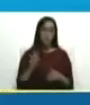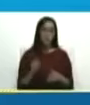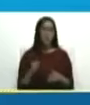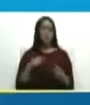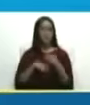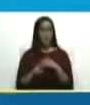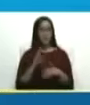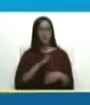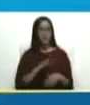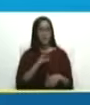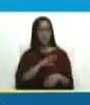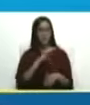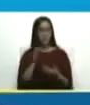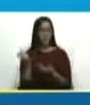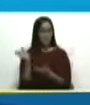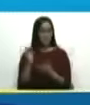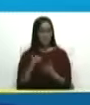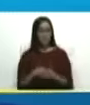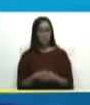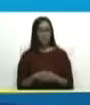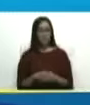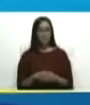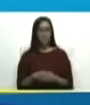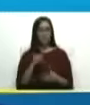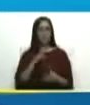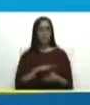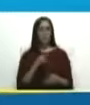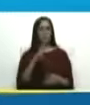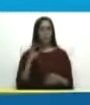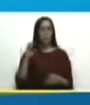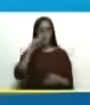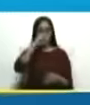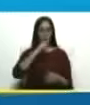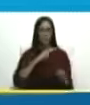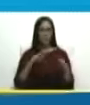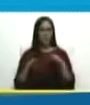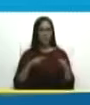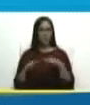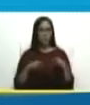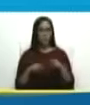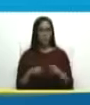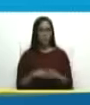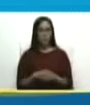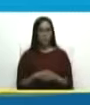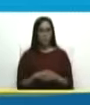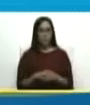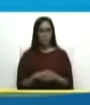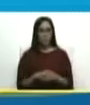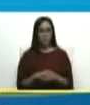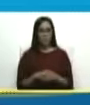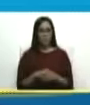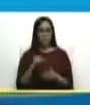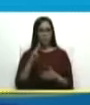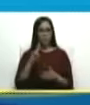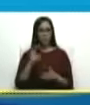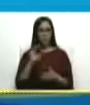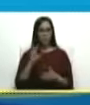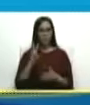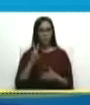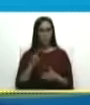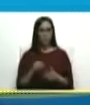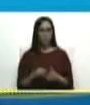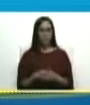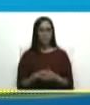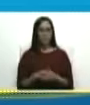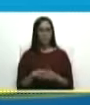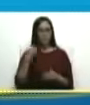la señora esta, que estuvo como 200 años ahí, García Arocha. Era parte del mobiliario